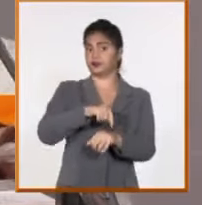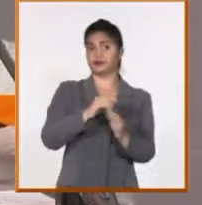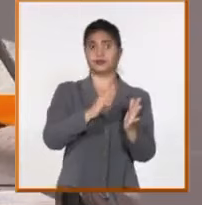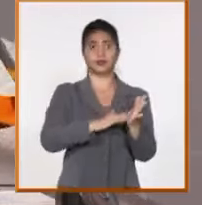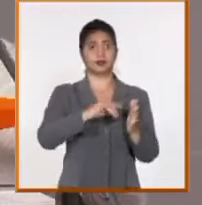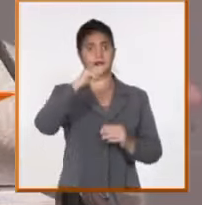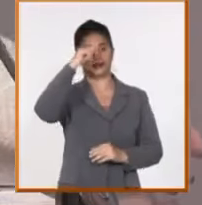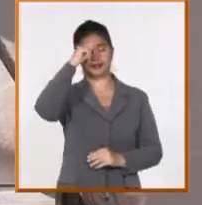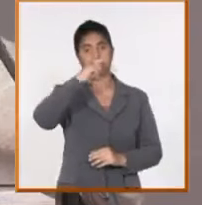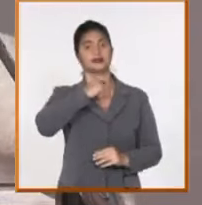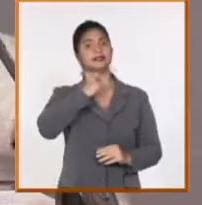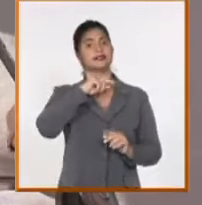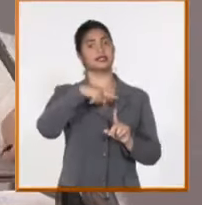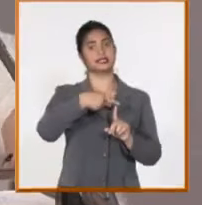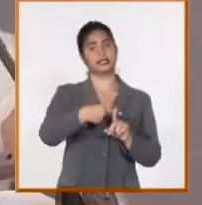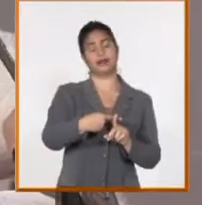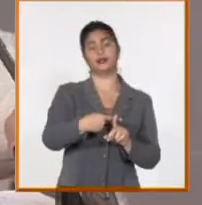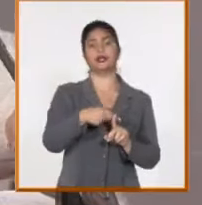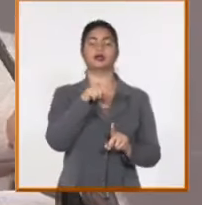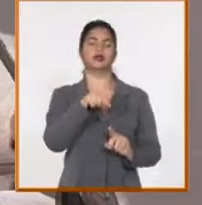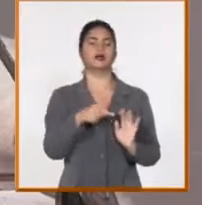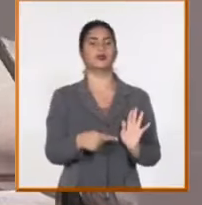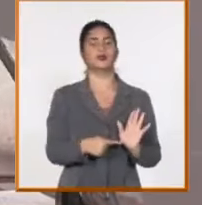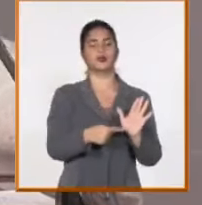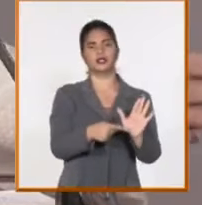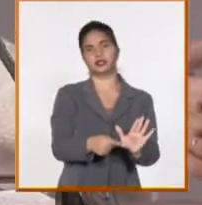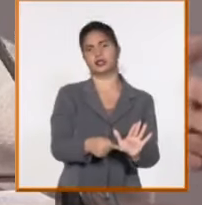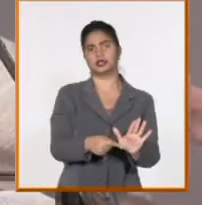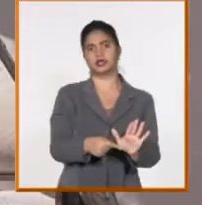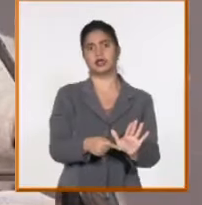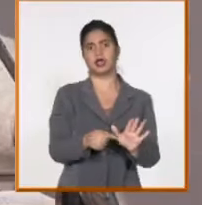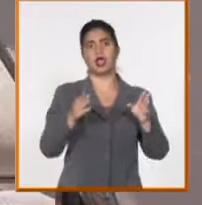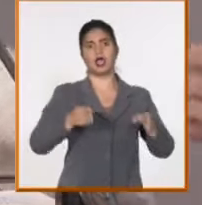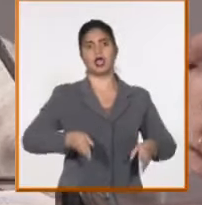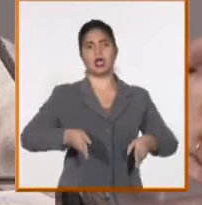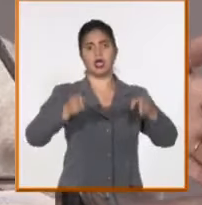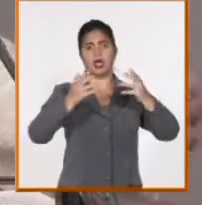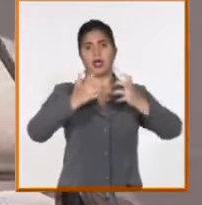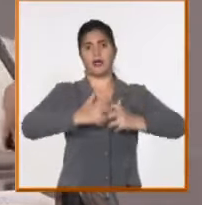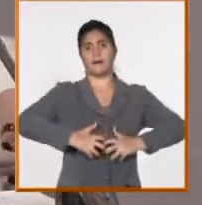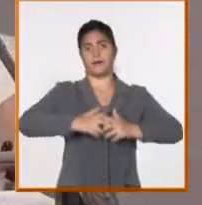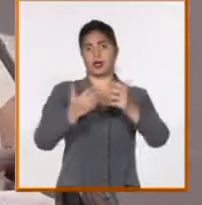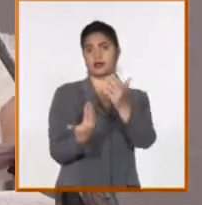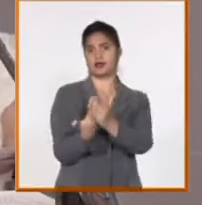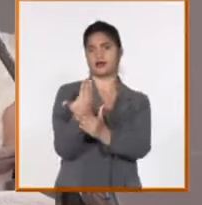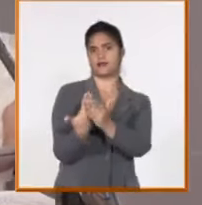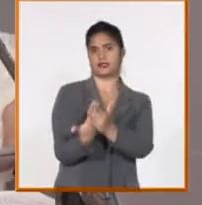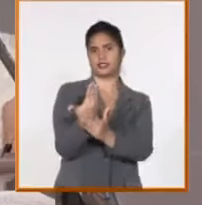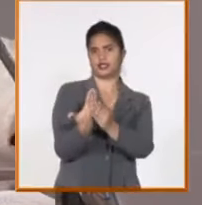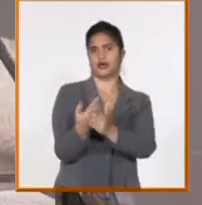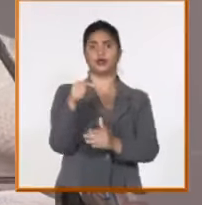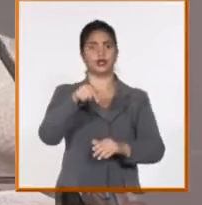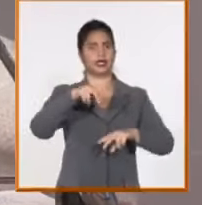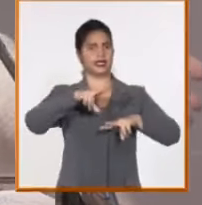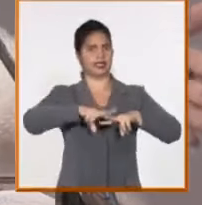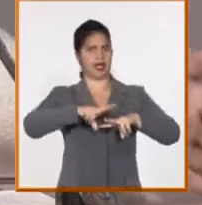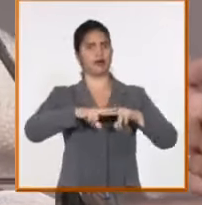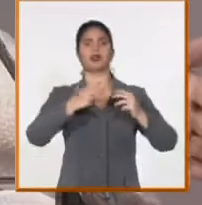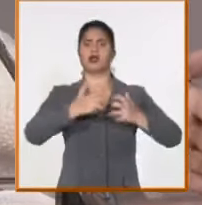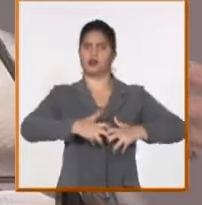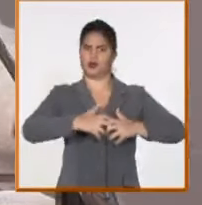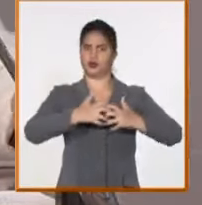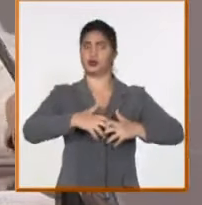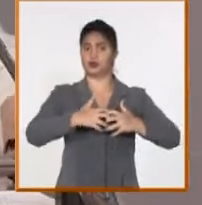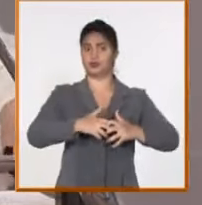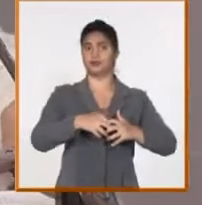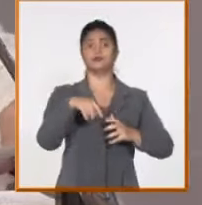septiembre se estuvo la puesta en marcha de la máquina de impresión rotativa de aquí de la ueb Gráfica de La Habana donde ya